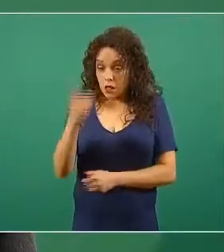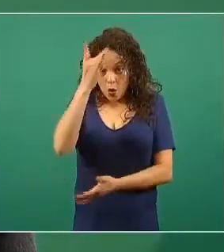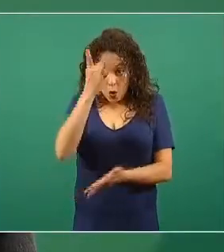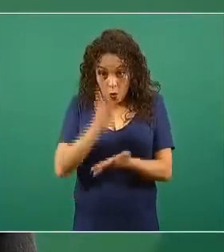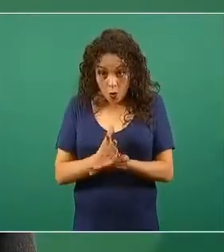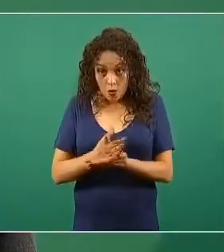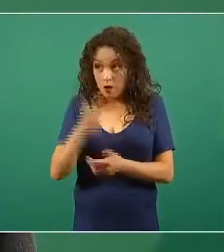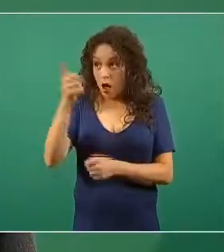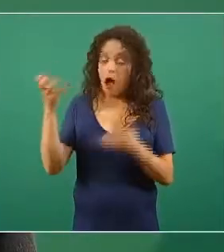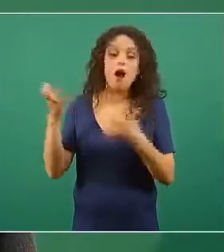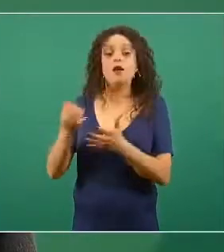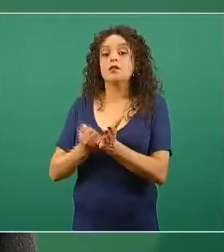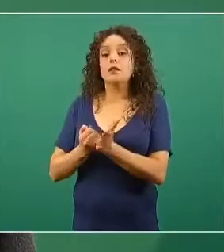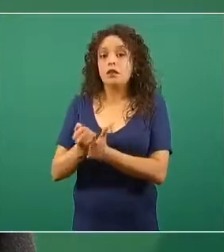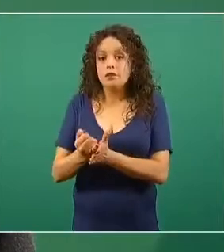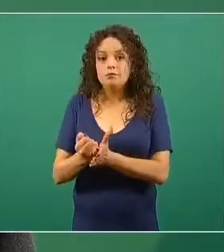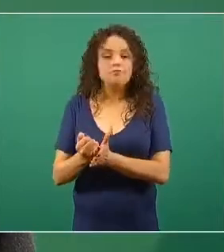están,